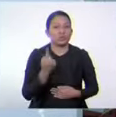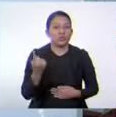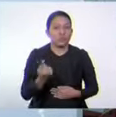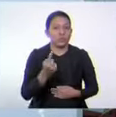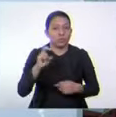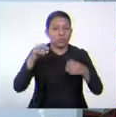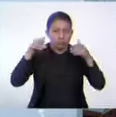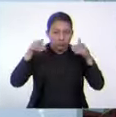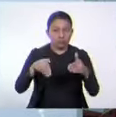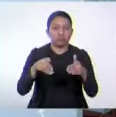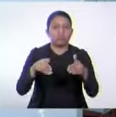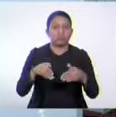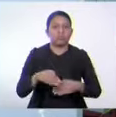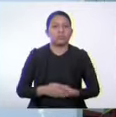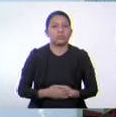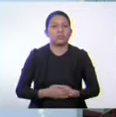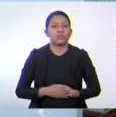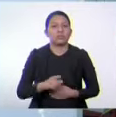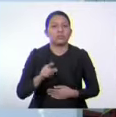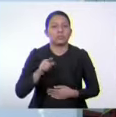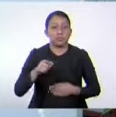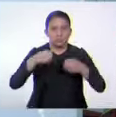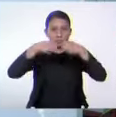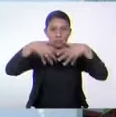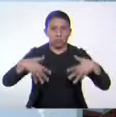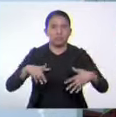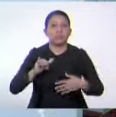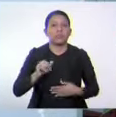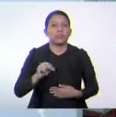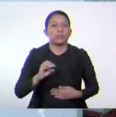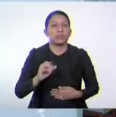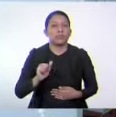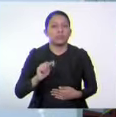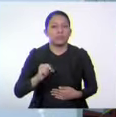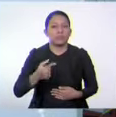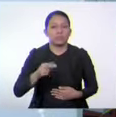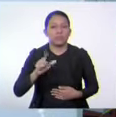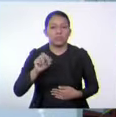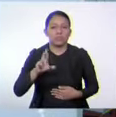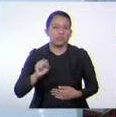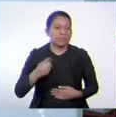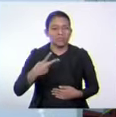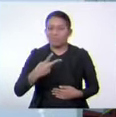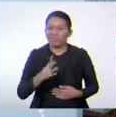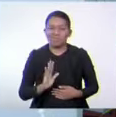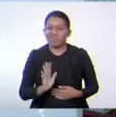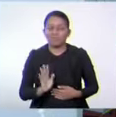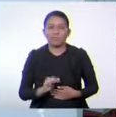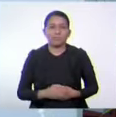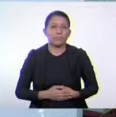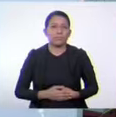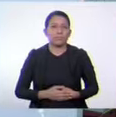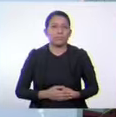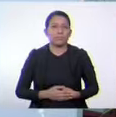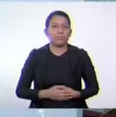trabajar las estructuras así, lineoangulares. Esta y estas, no.